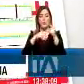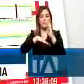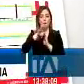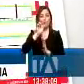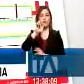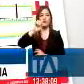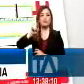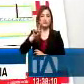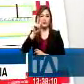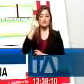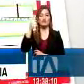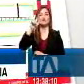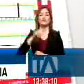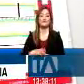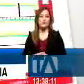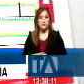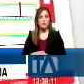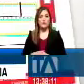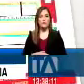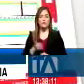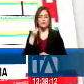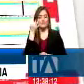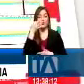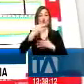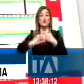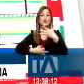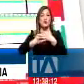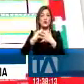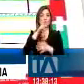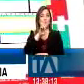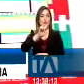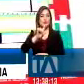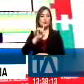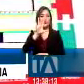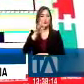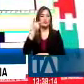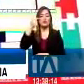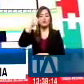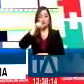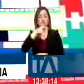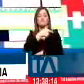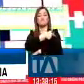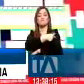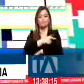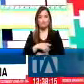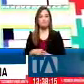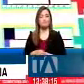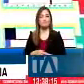de 1.2 millones, y se cuentan un total de 3.5 millones